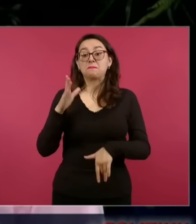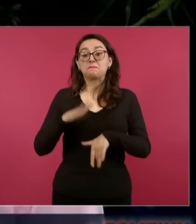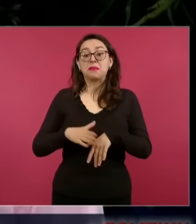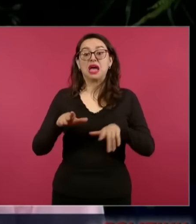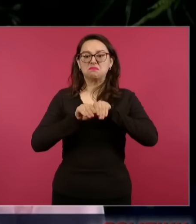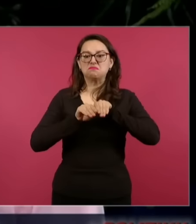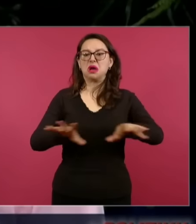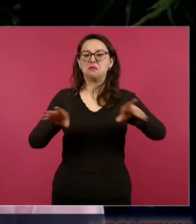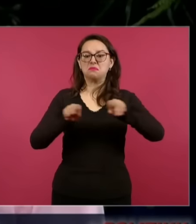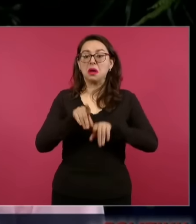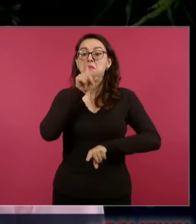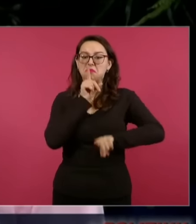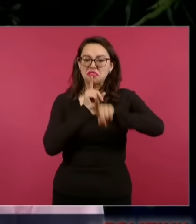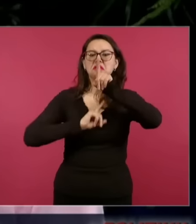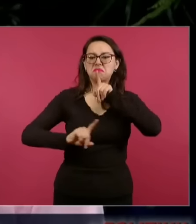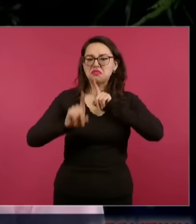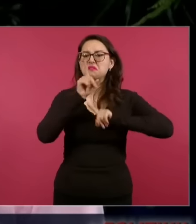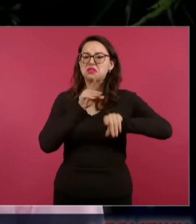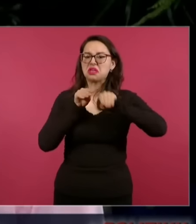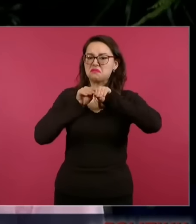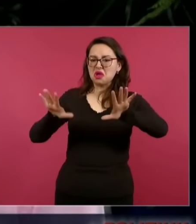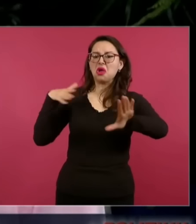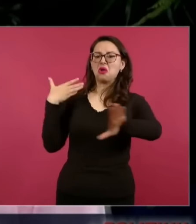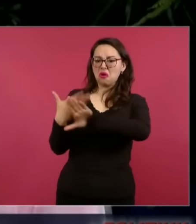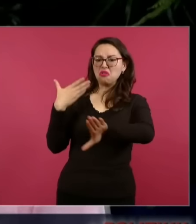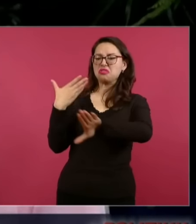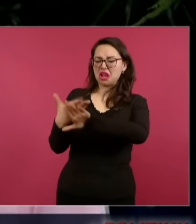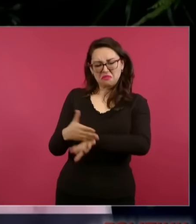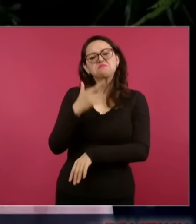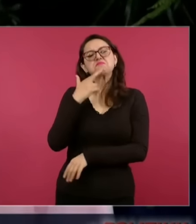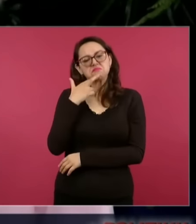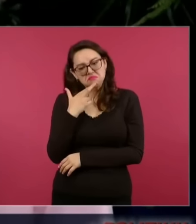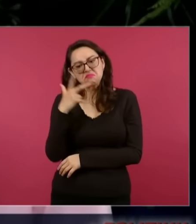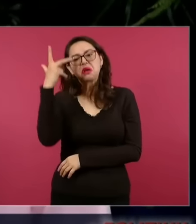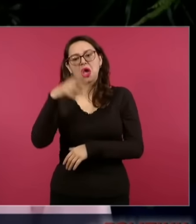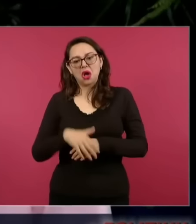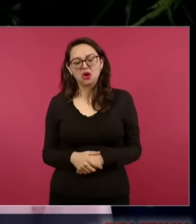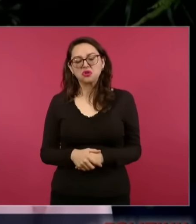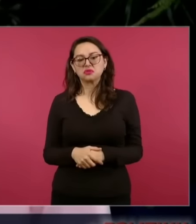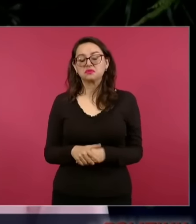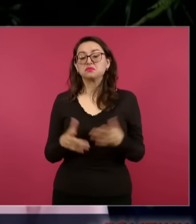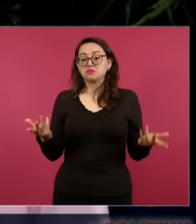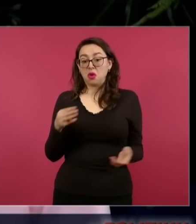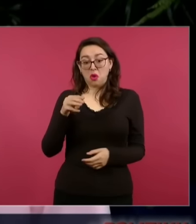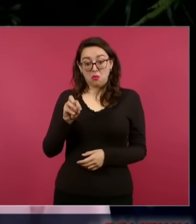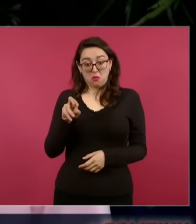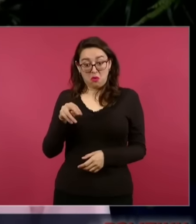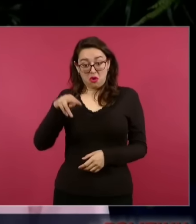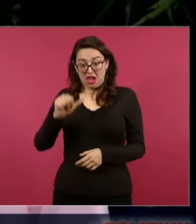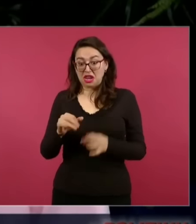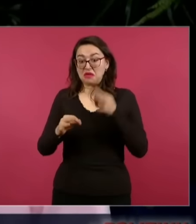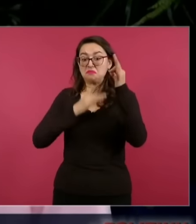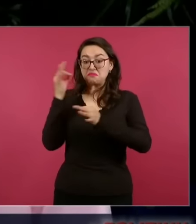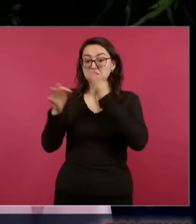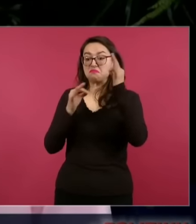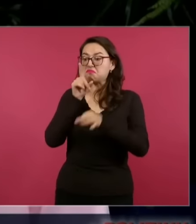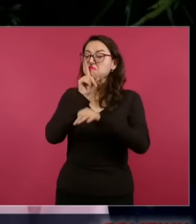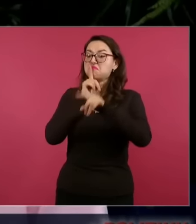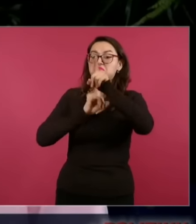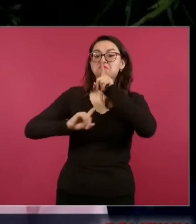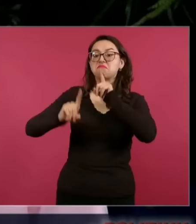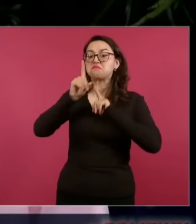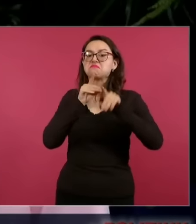Y mientras más mentiras des contra Morena, mejor te va. Más. Ajá. Se las reviertes a Morena y empiezas a decir, digo, yo sé en qué